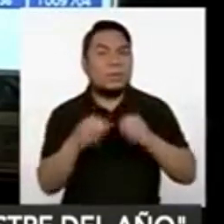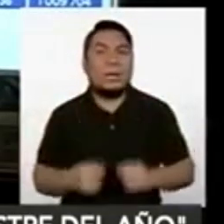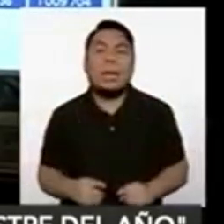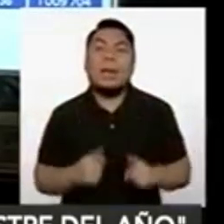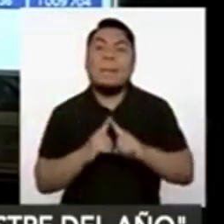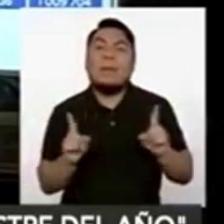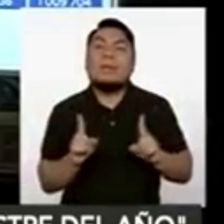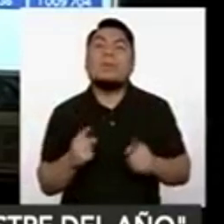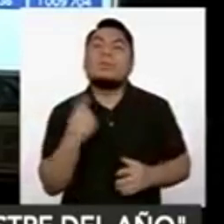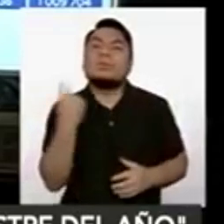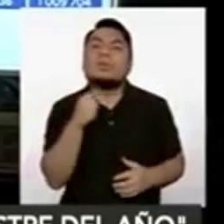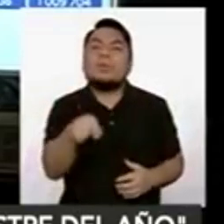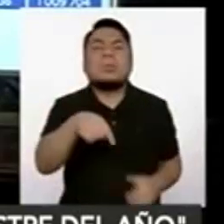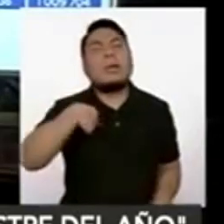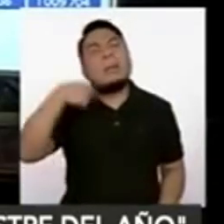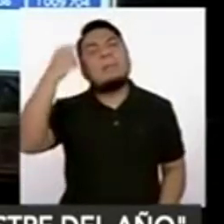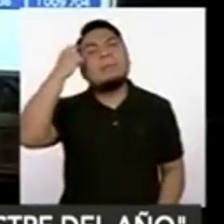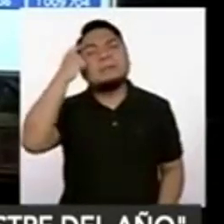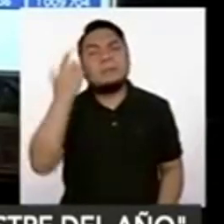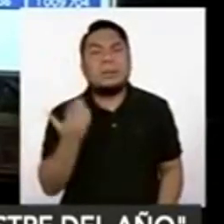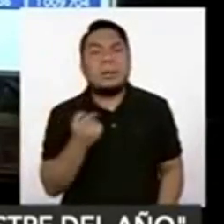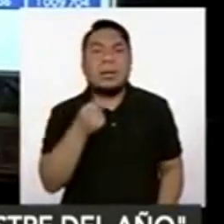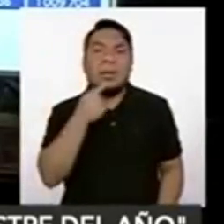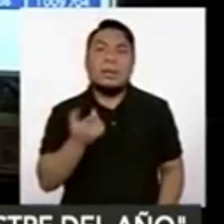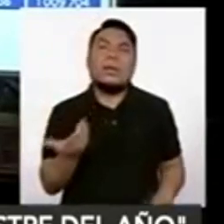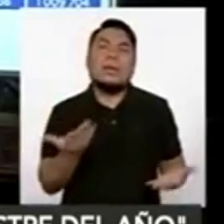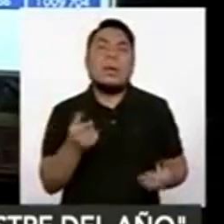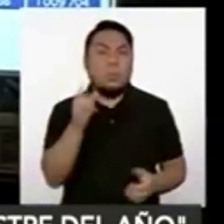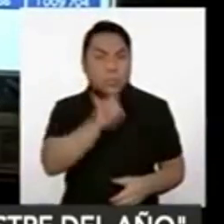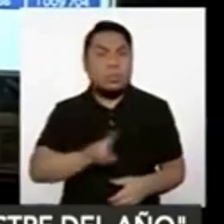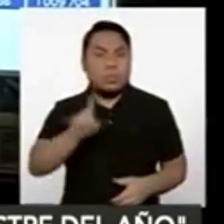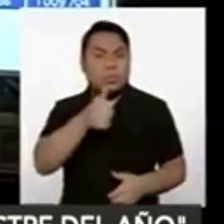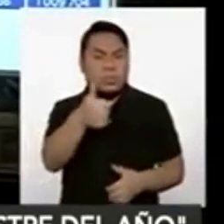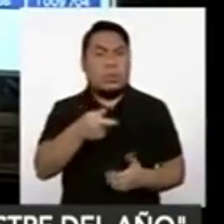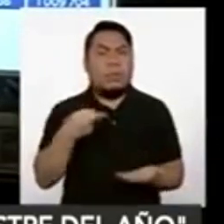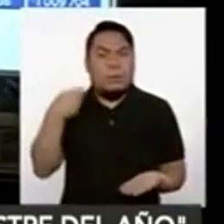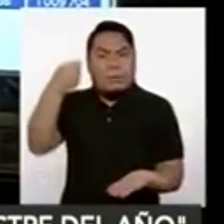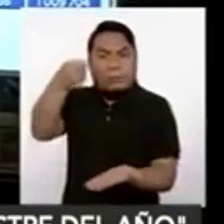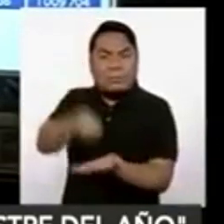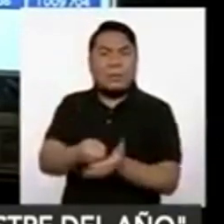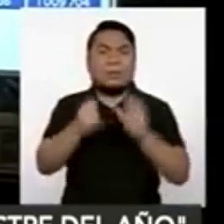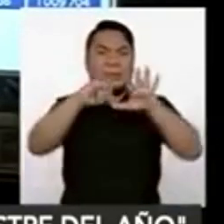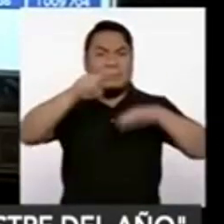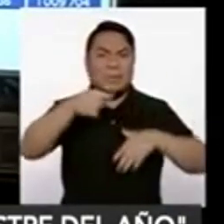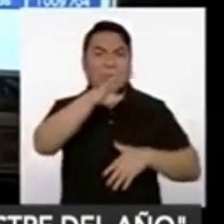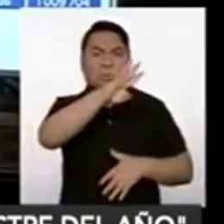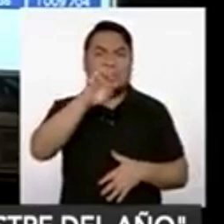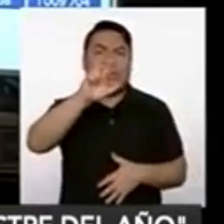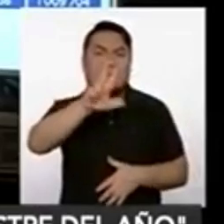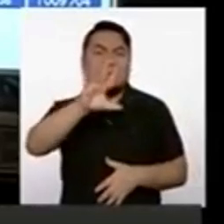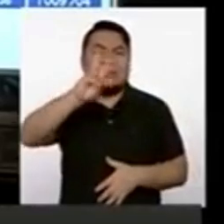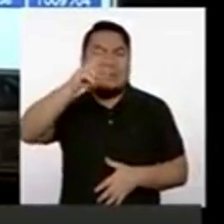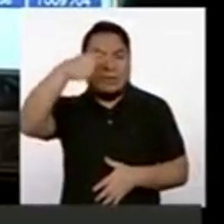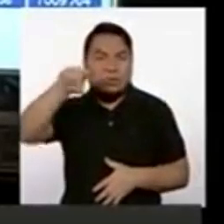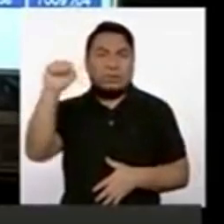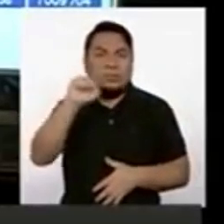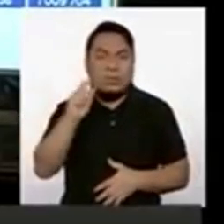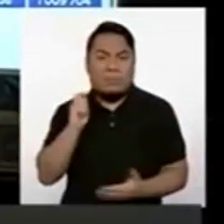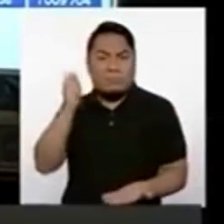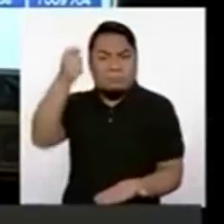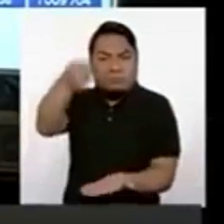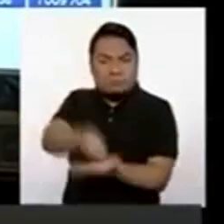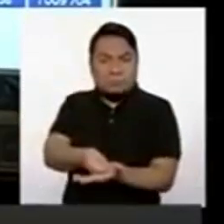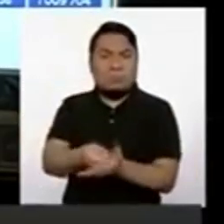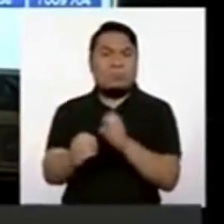no solamente hay que pensar en lo útil que va a ser esta inversión de 6.436 millones de soles para